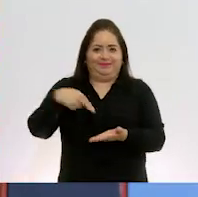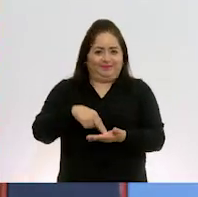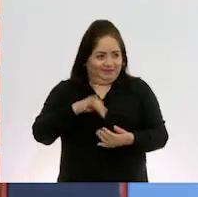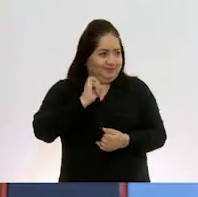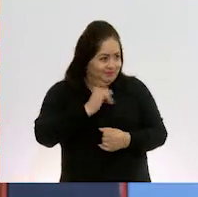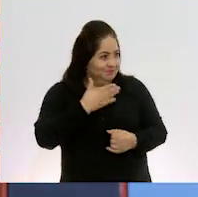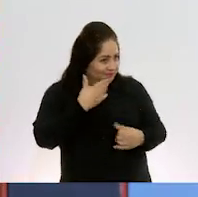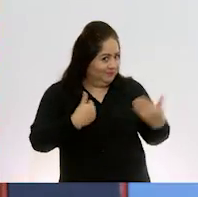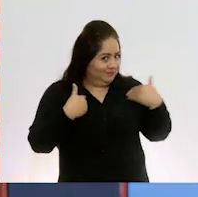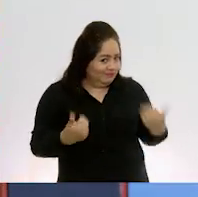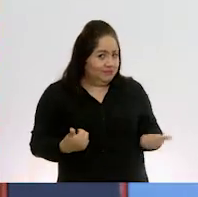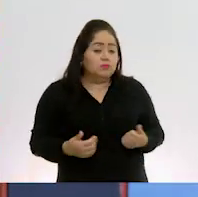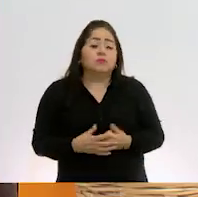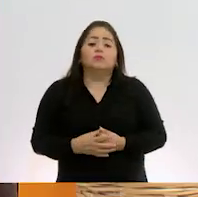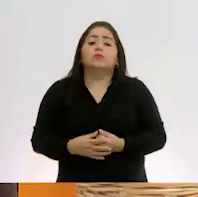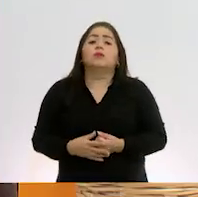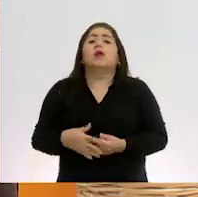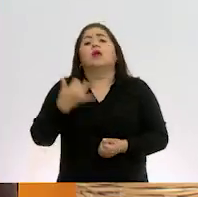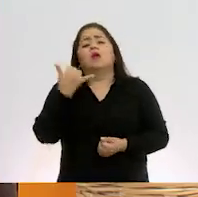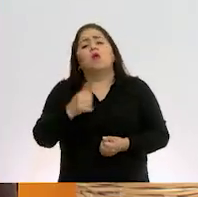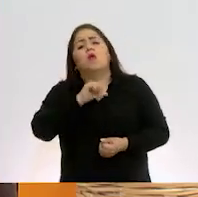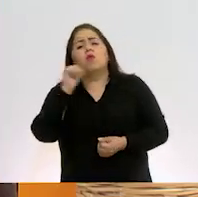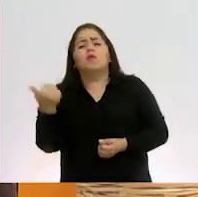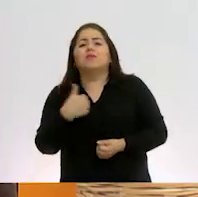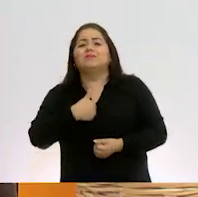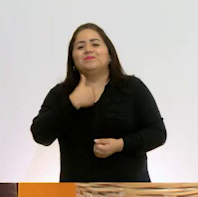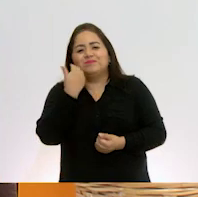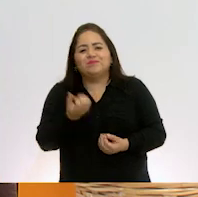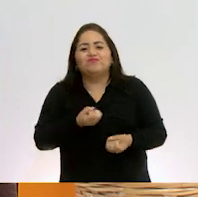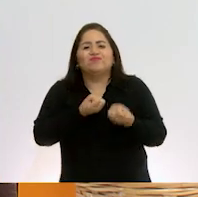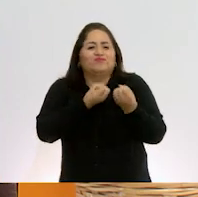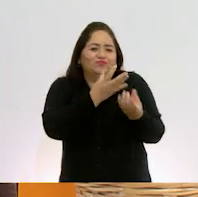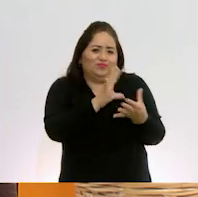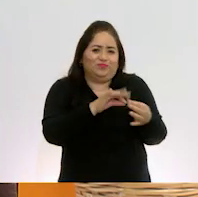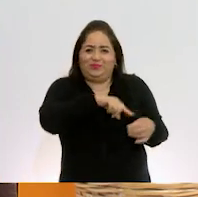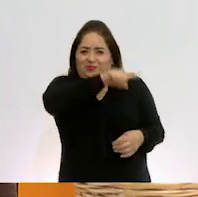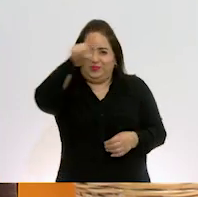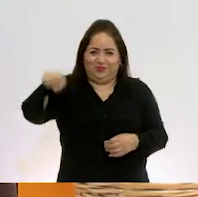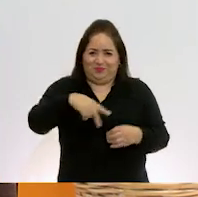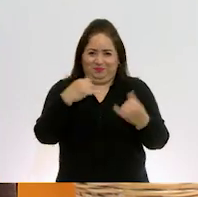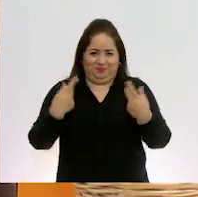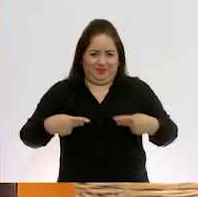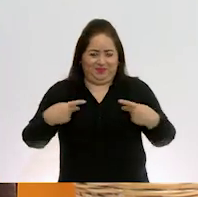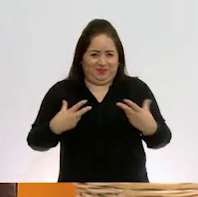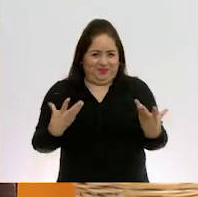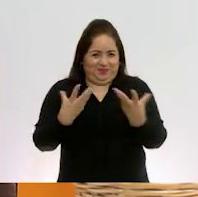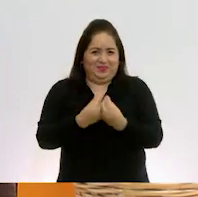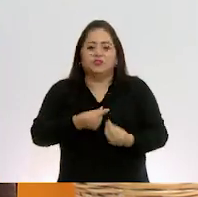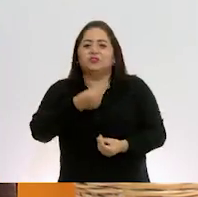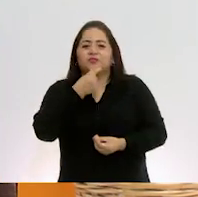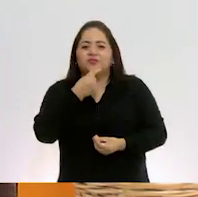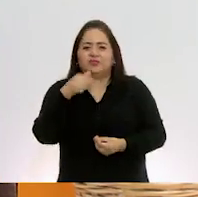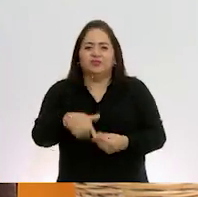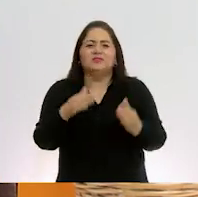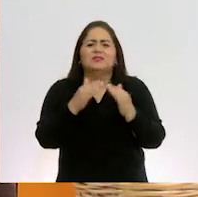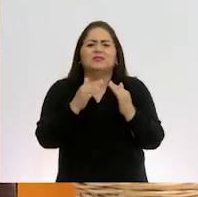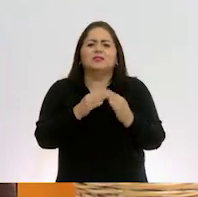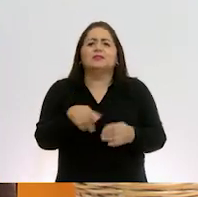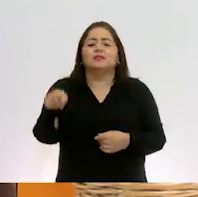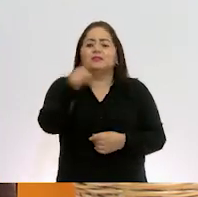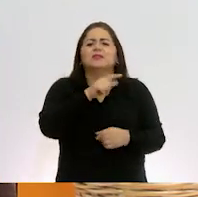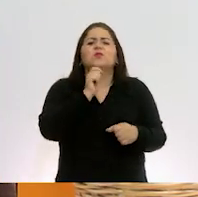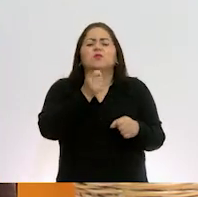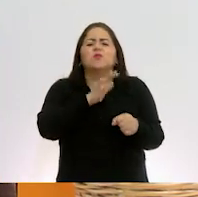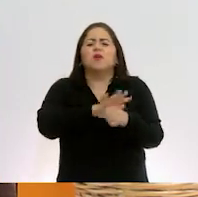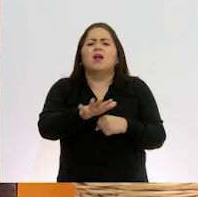¿Te parece? Oye, y algo que me gustaría compartirte y me gustaría compartirles a todas y a todos los niños en casa son estas